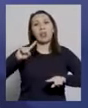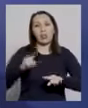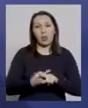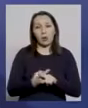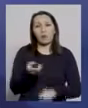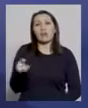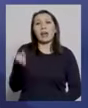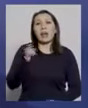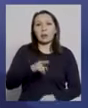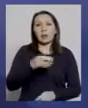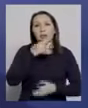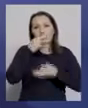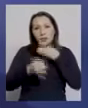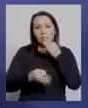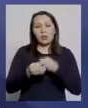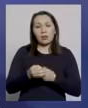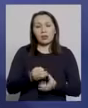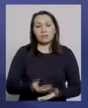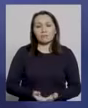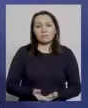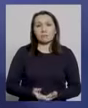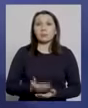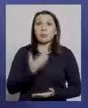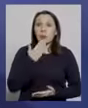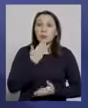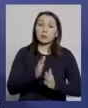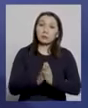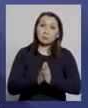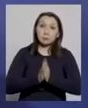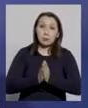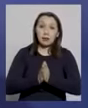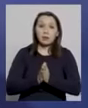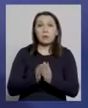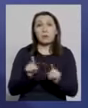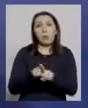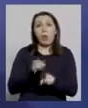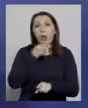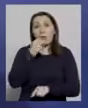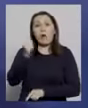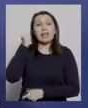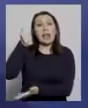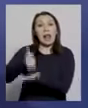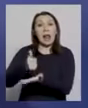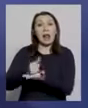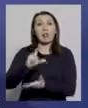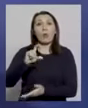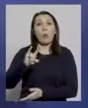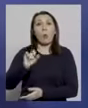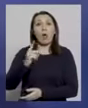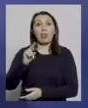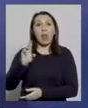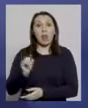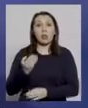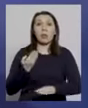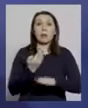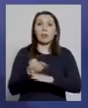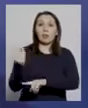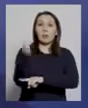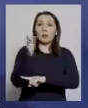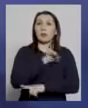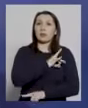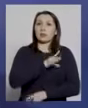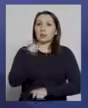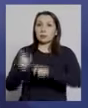más, reiteramos una vez más, incluso les rogamos, o como dijo ayer el alcalde Cuadrado, acudimos al patriotismo